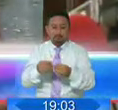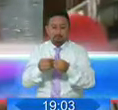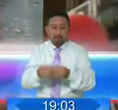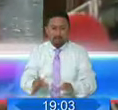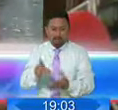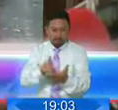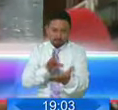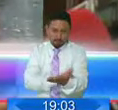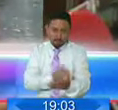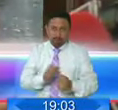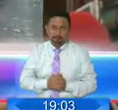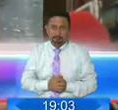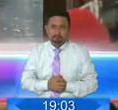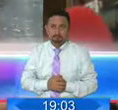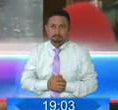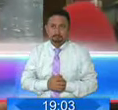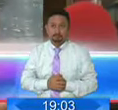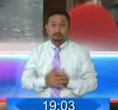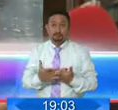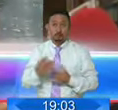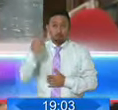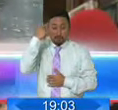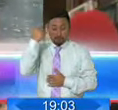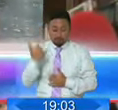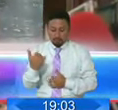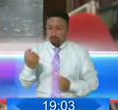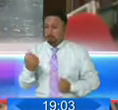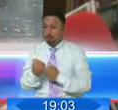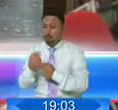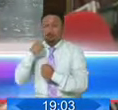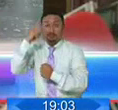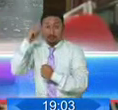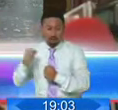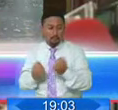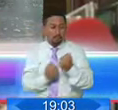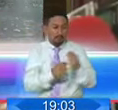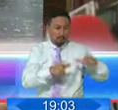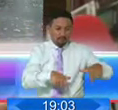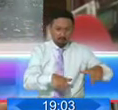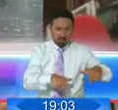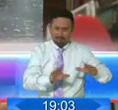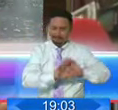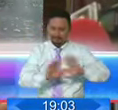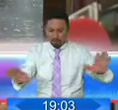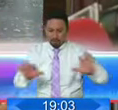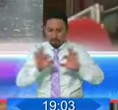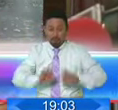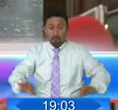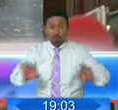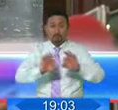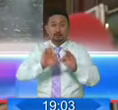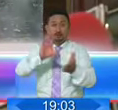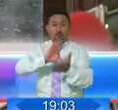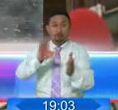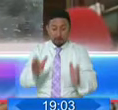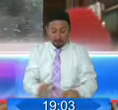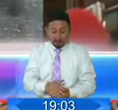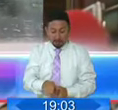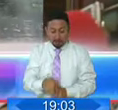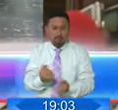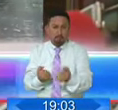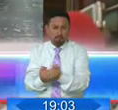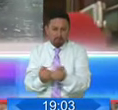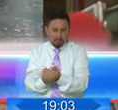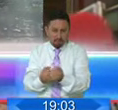sea el de estar con Rafael Correa o el de estar con Lenín Moreno. Debemos estar con la ciudadanía, fortaleciendo el proceso de la Revolución